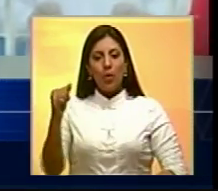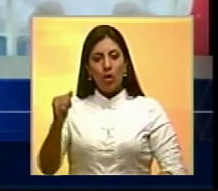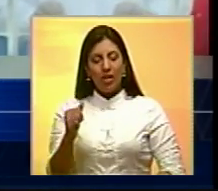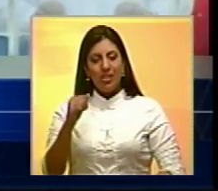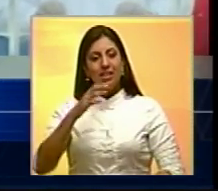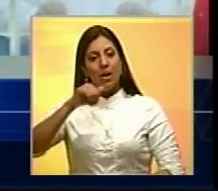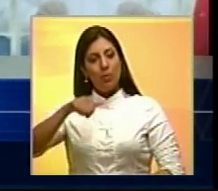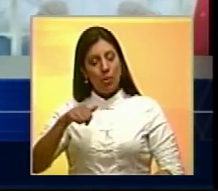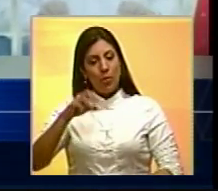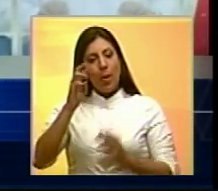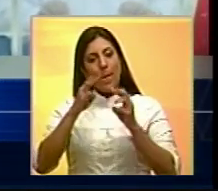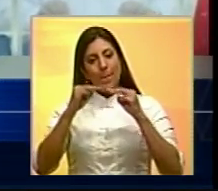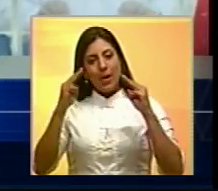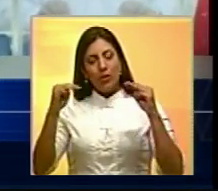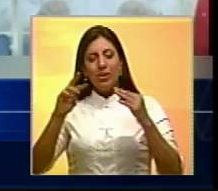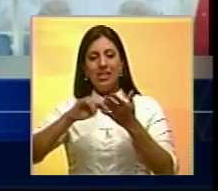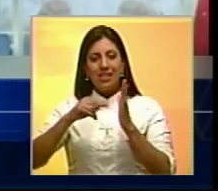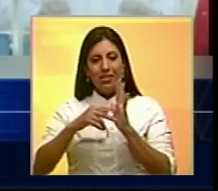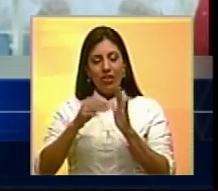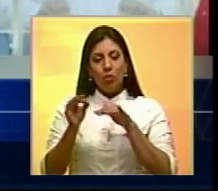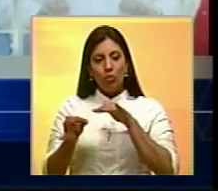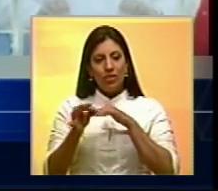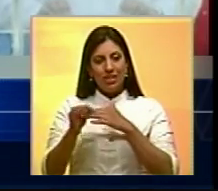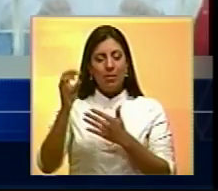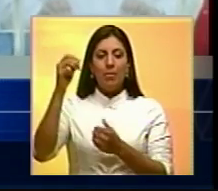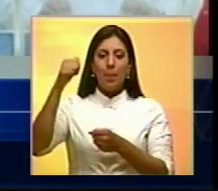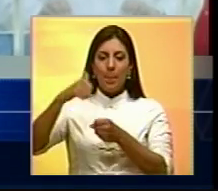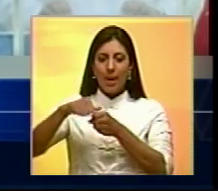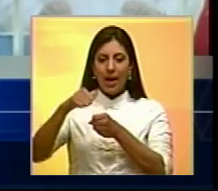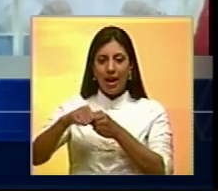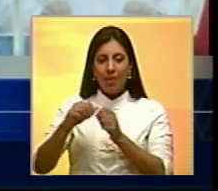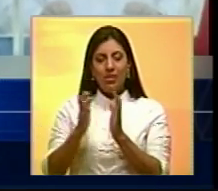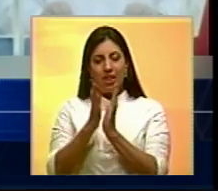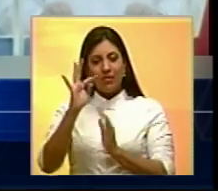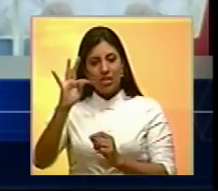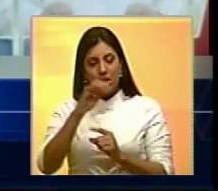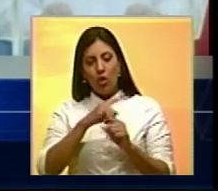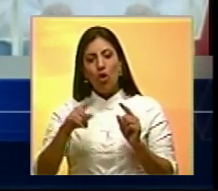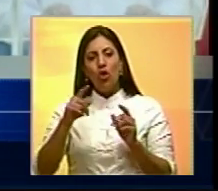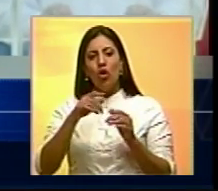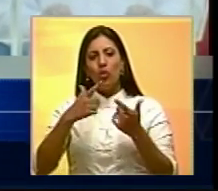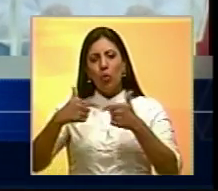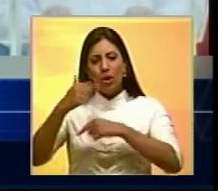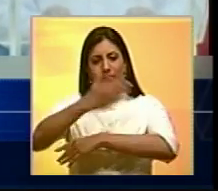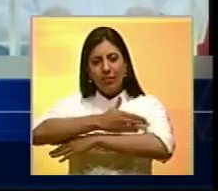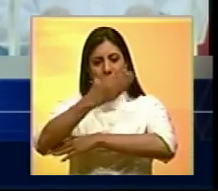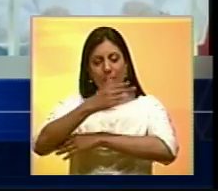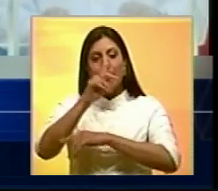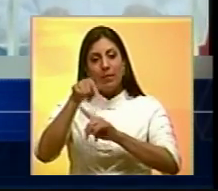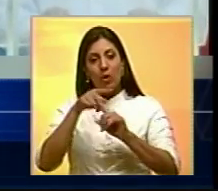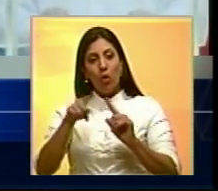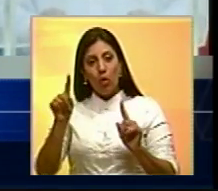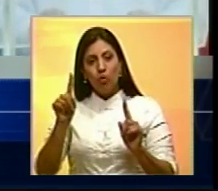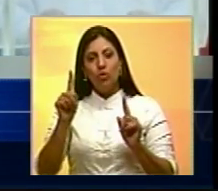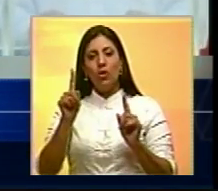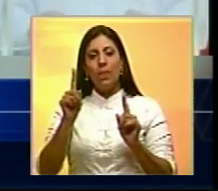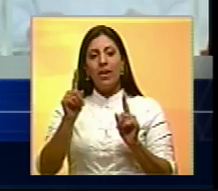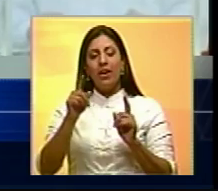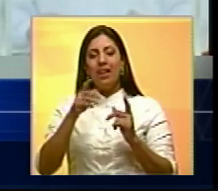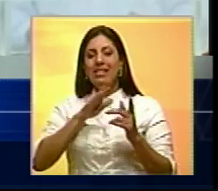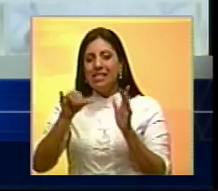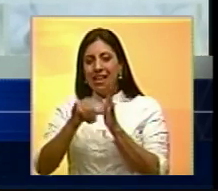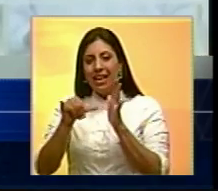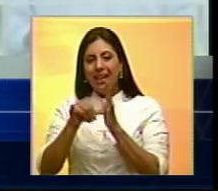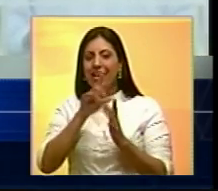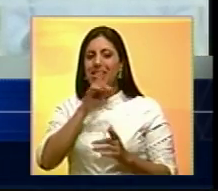eje metropolitano que comprende los municipios Maracaibo, San Francisco y La Cañada Urdaneta, así como también el corredor